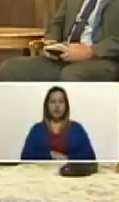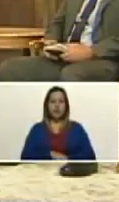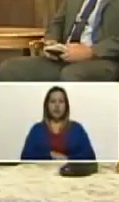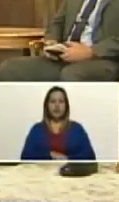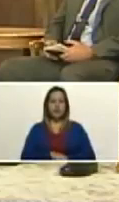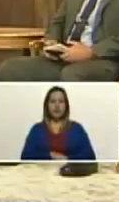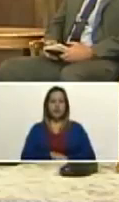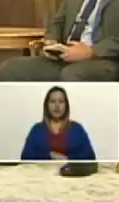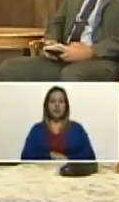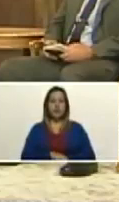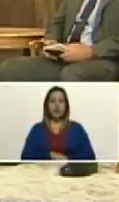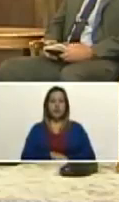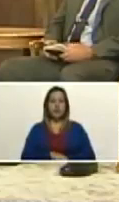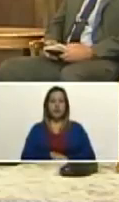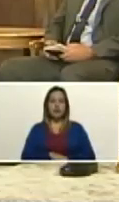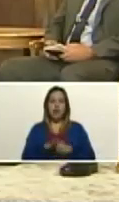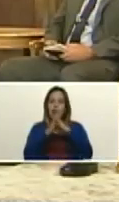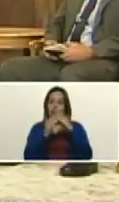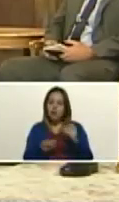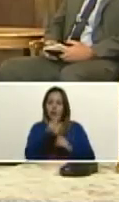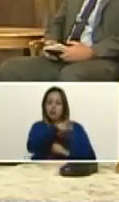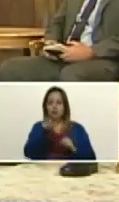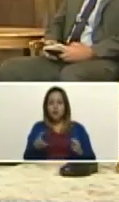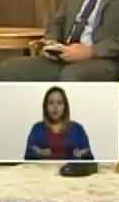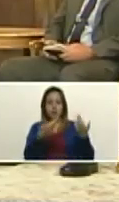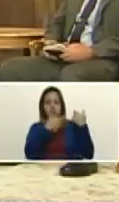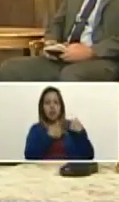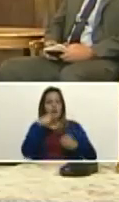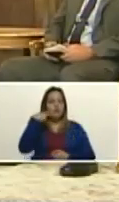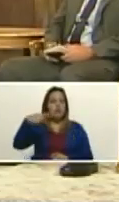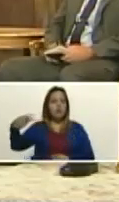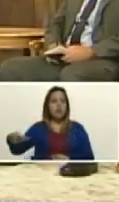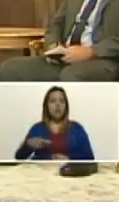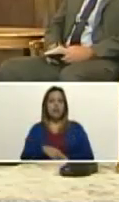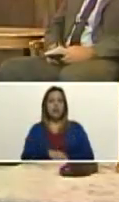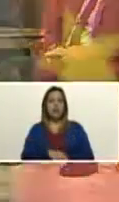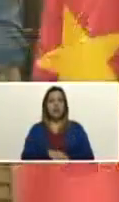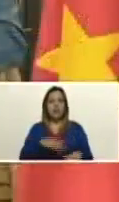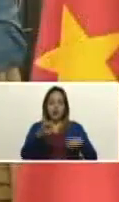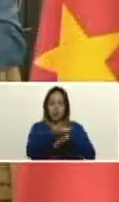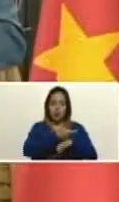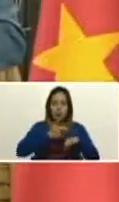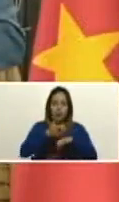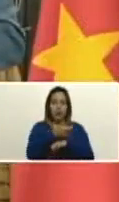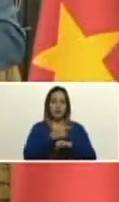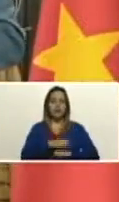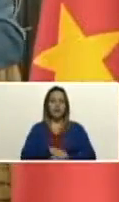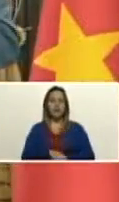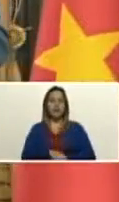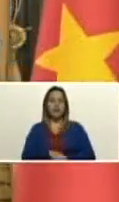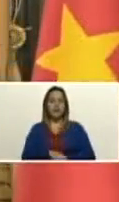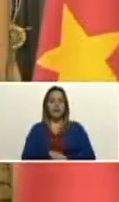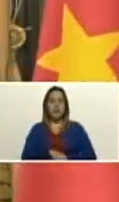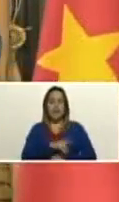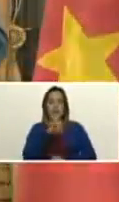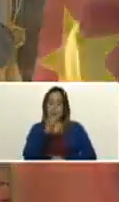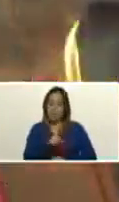Chinh, a todas las autoridades políticas gubernamentales de